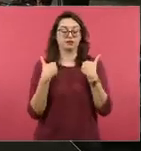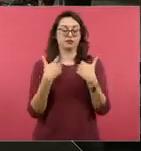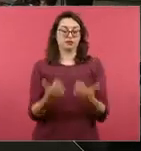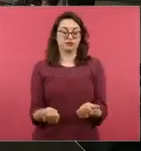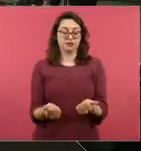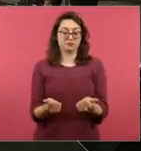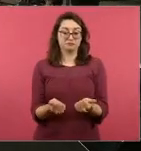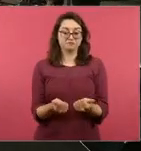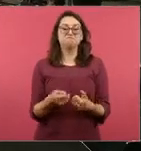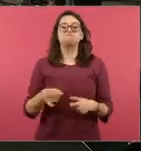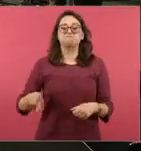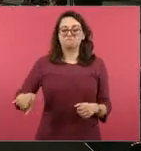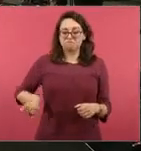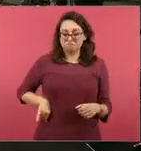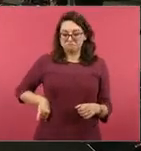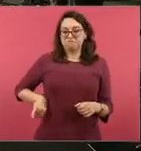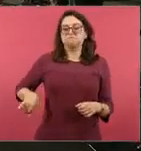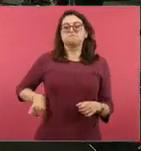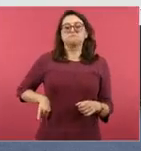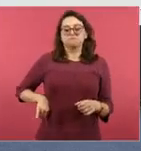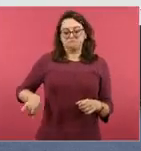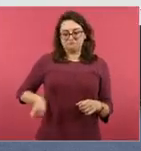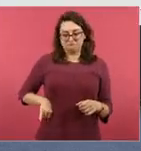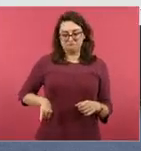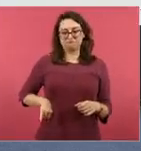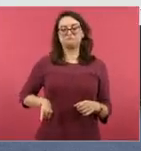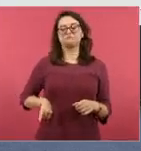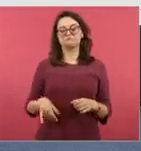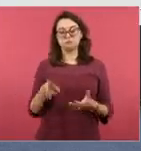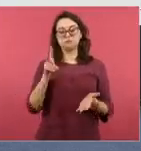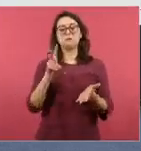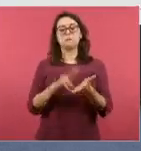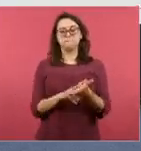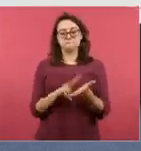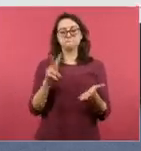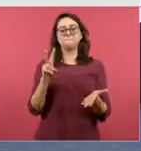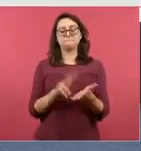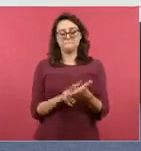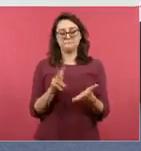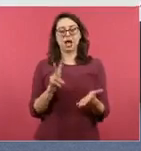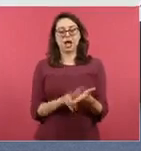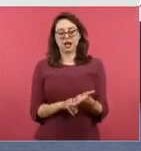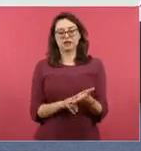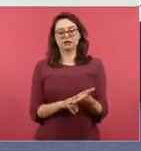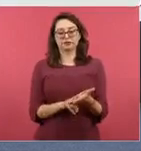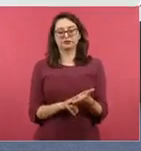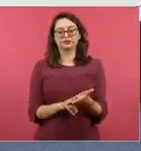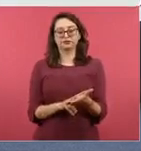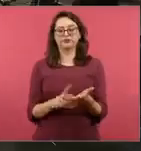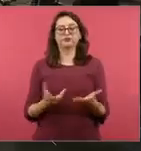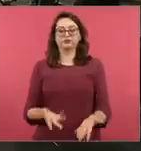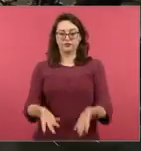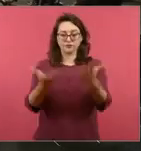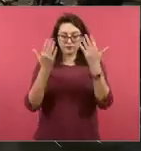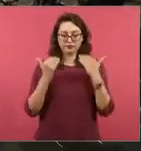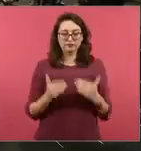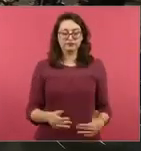trabajo interesante, es un trabajo muy significativo. Para esto, si por favor presenta la